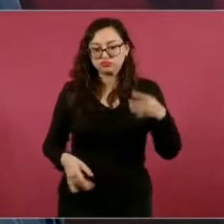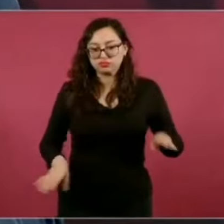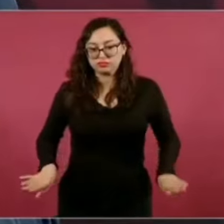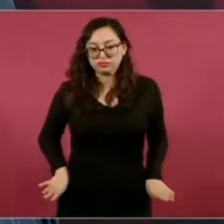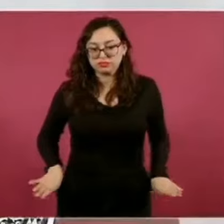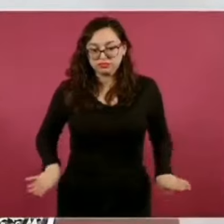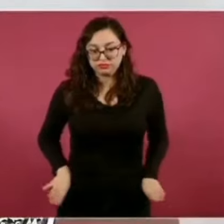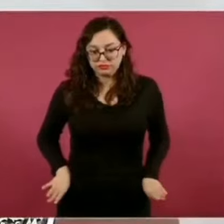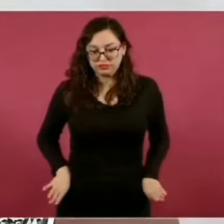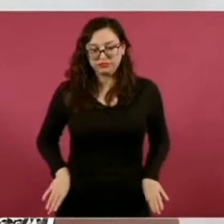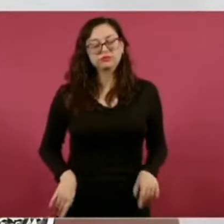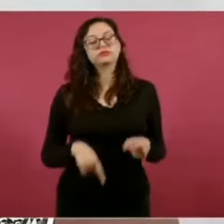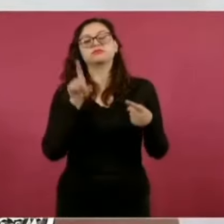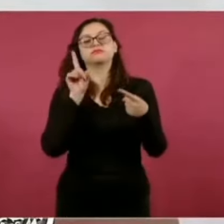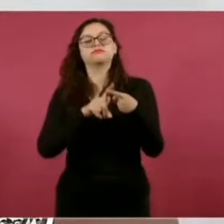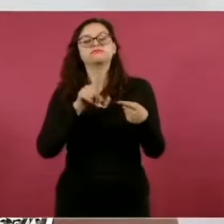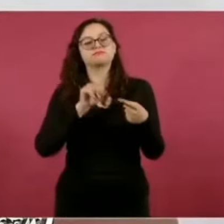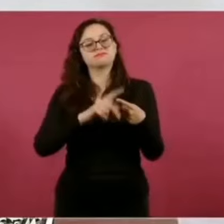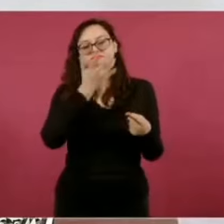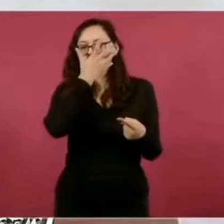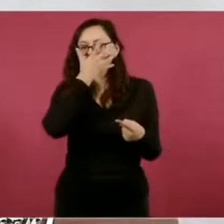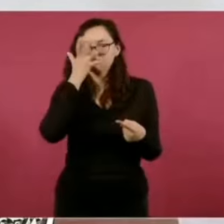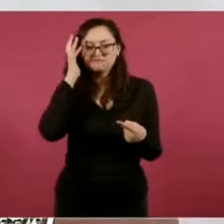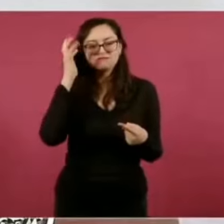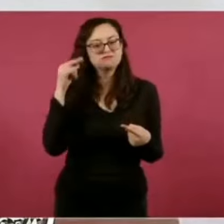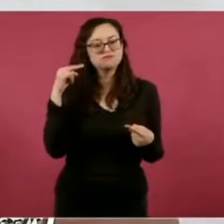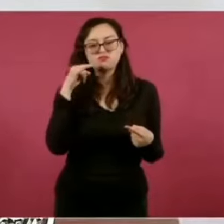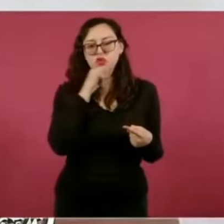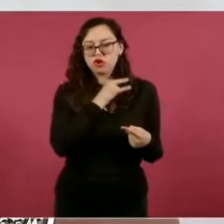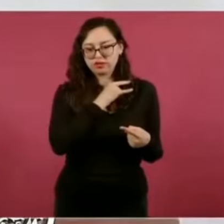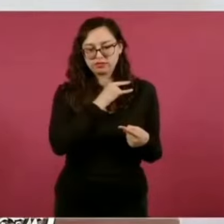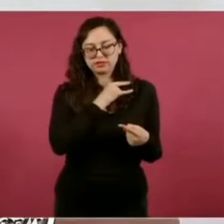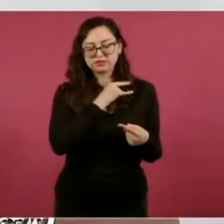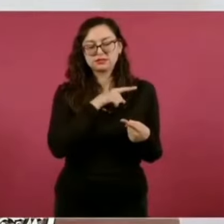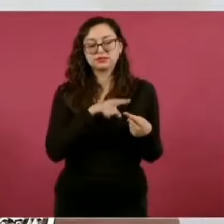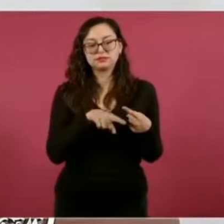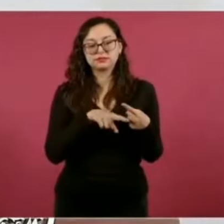La primera es que son muy hipócritas.